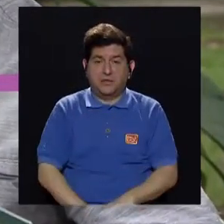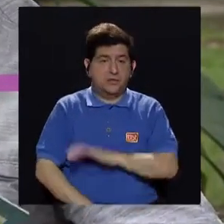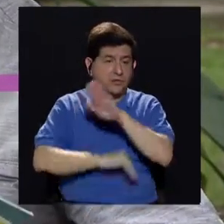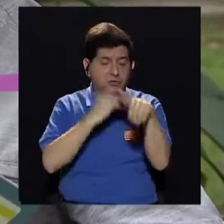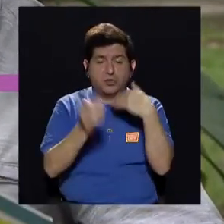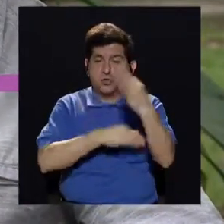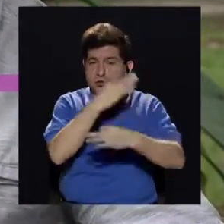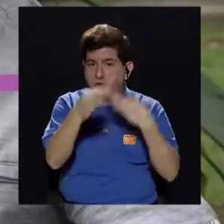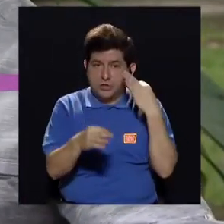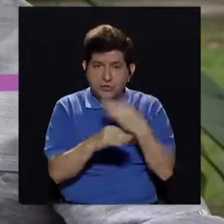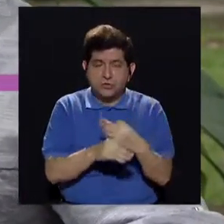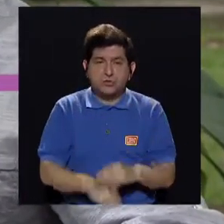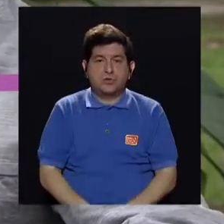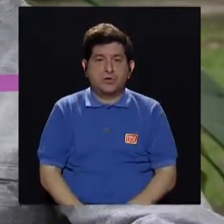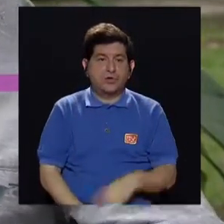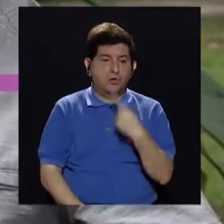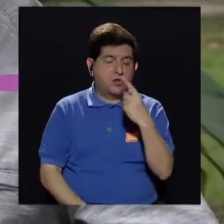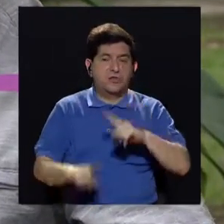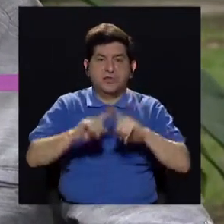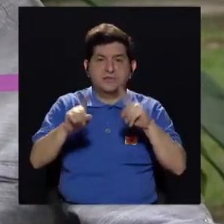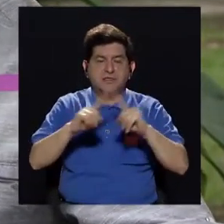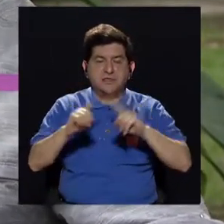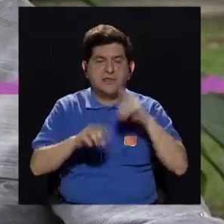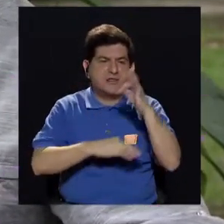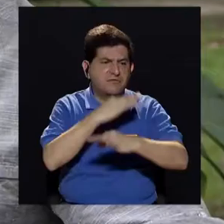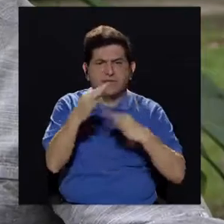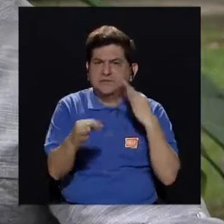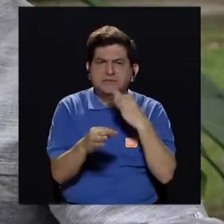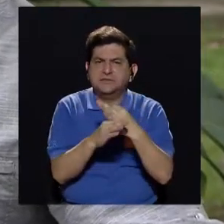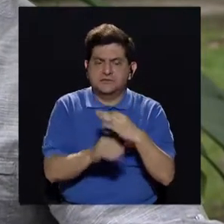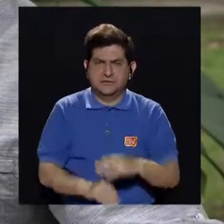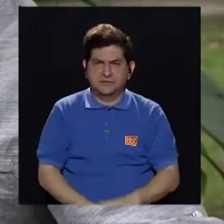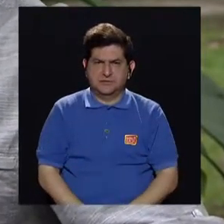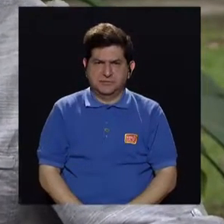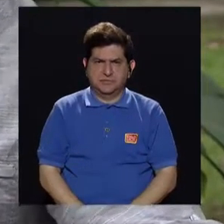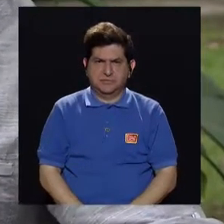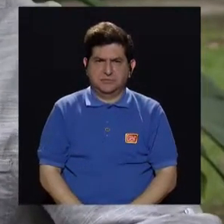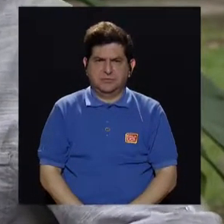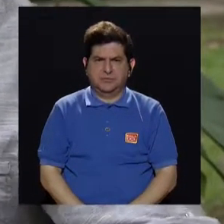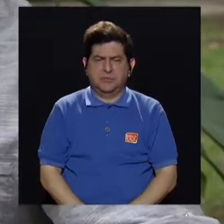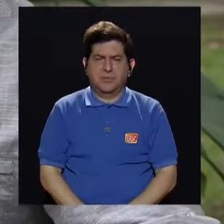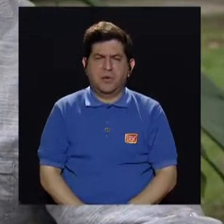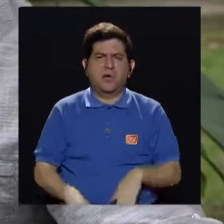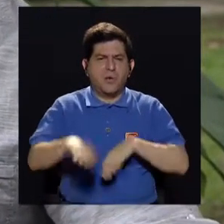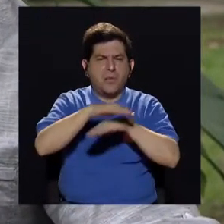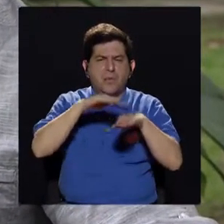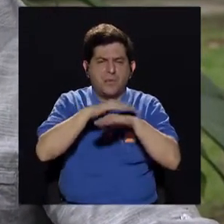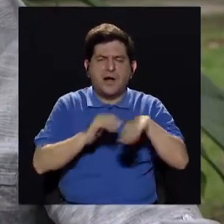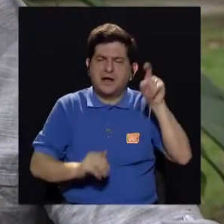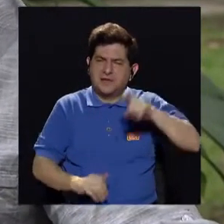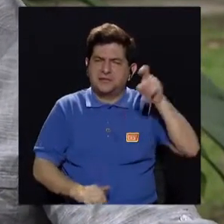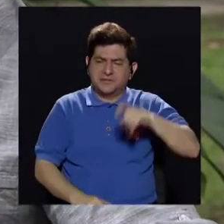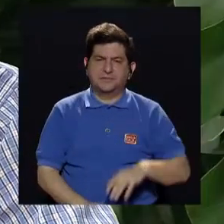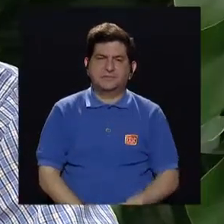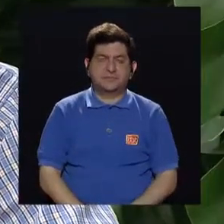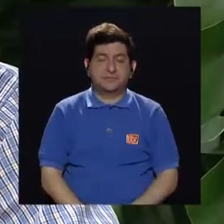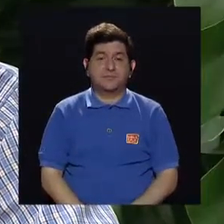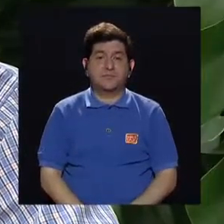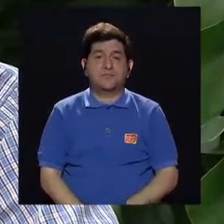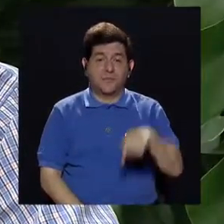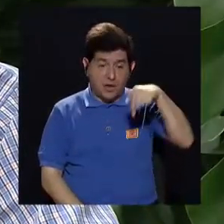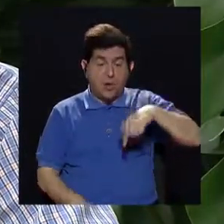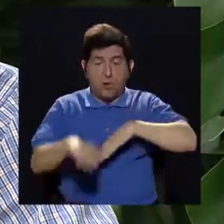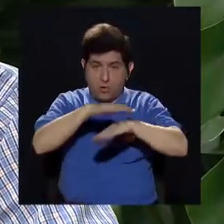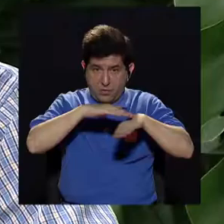todo tipo y uno dice que pronadores, que supinadores, que neutros. O sea, ¿cuál es lo básico que usted necesita para salir a...? Definitivamente